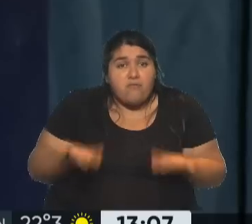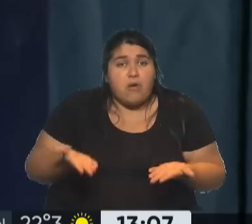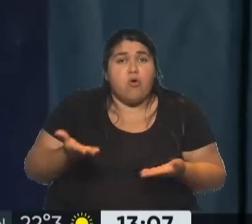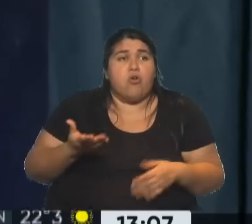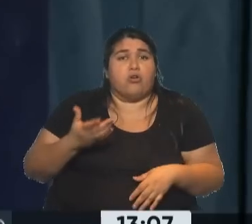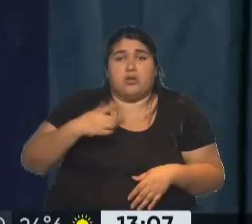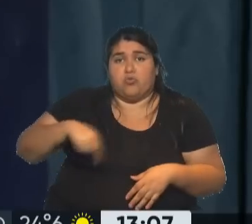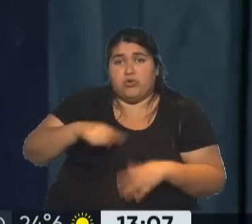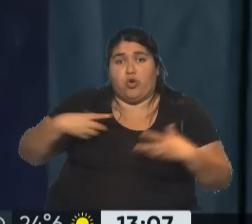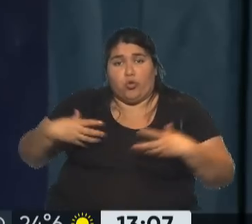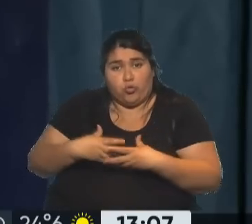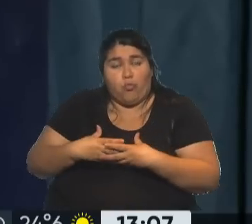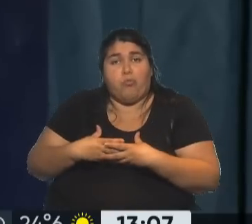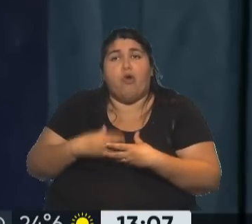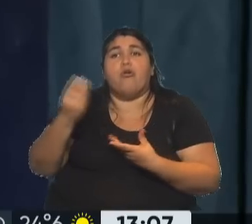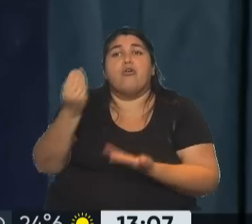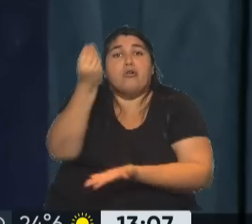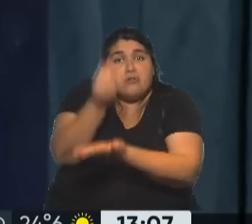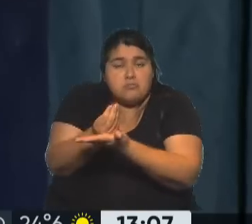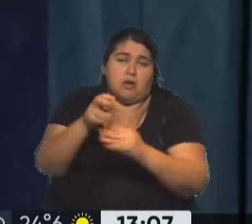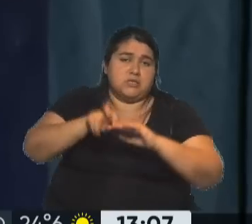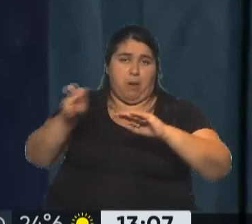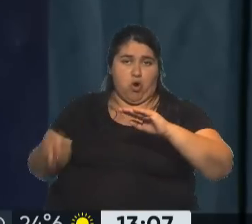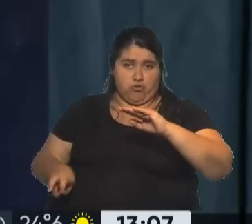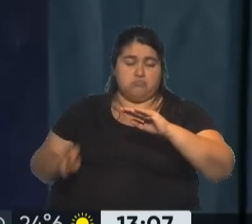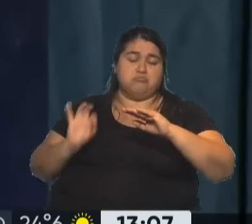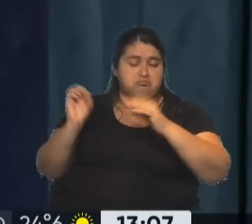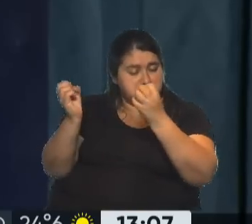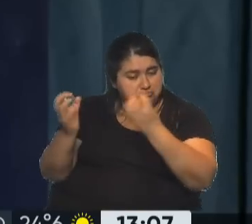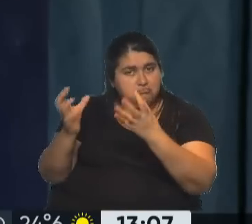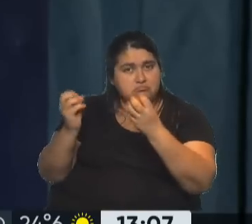espacio político, dio un paso al costado. Pero bueno, no nos hemos quedado solo ahí.